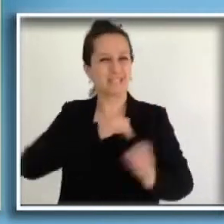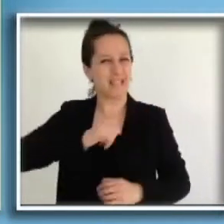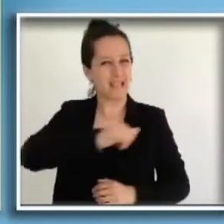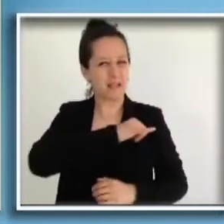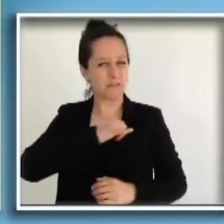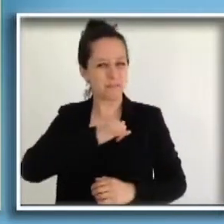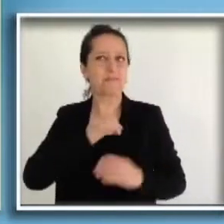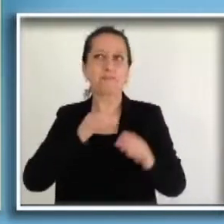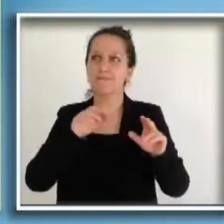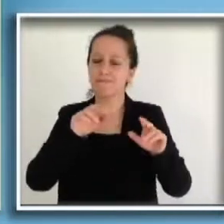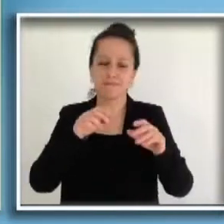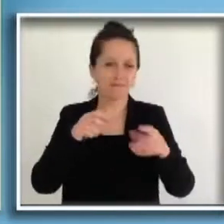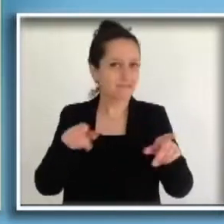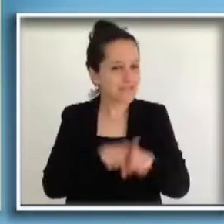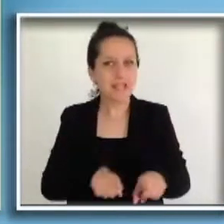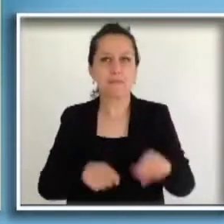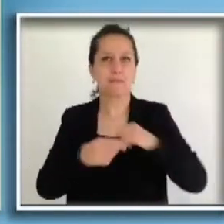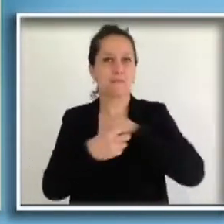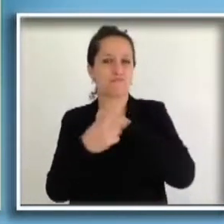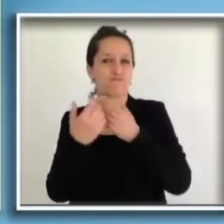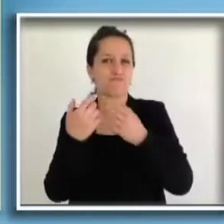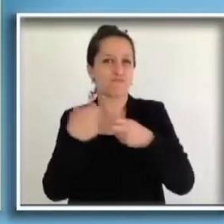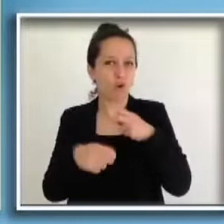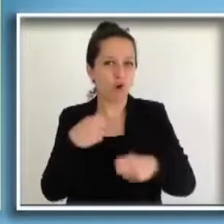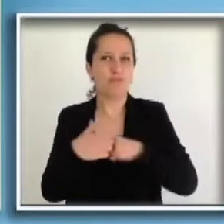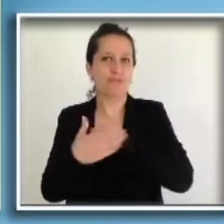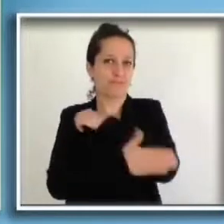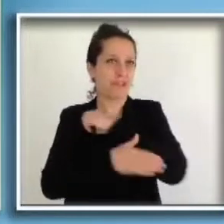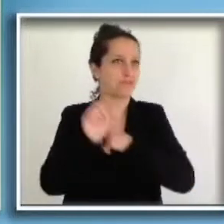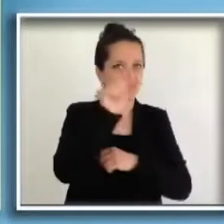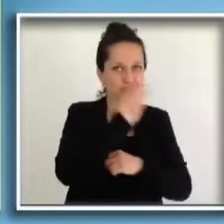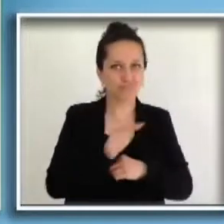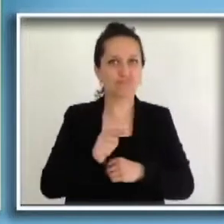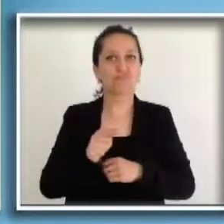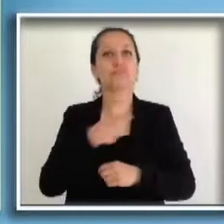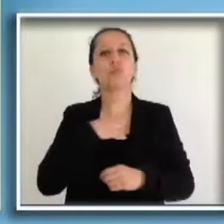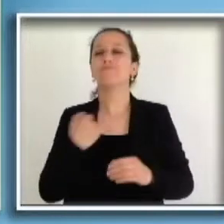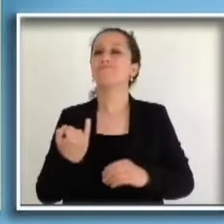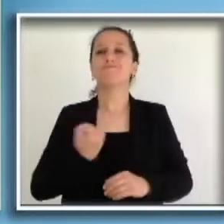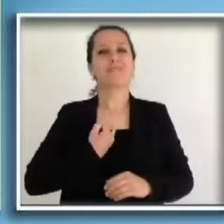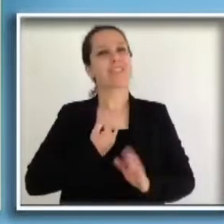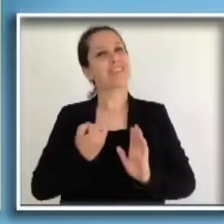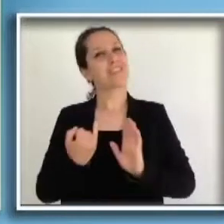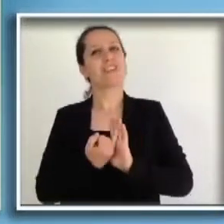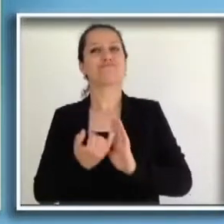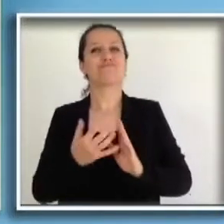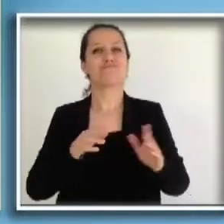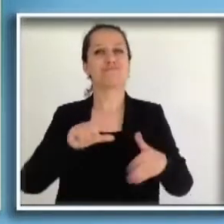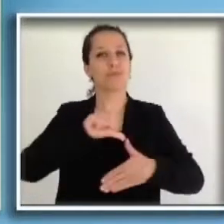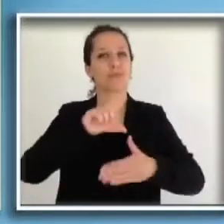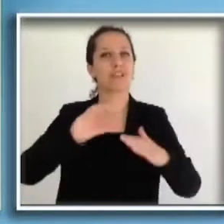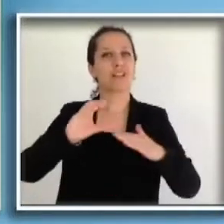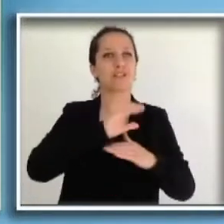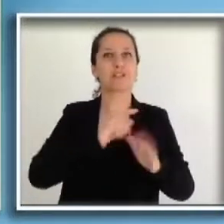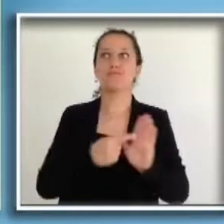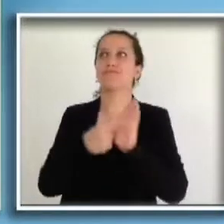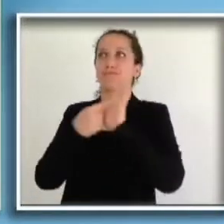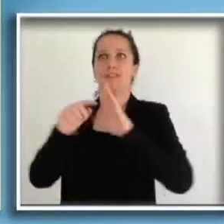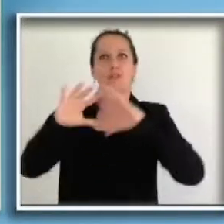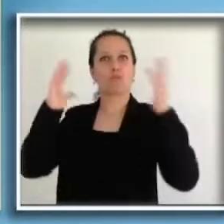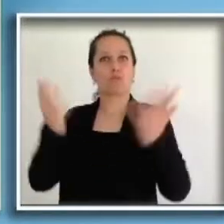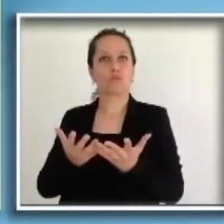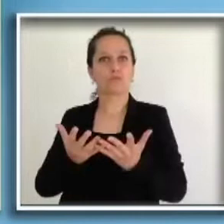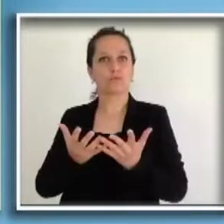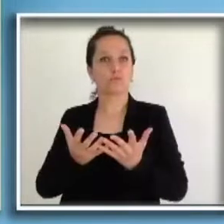reiterado nuestra pertenencia e identidad latinoamericana ya que juntos y juntan nos proyectamos al mundo una integración